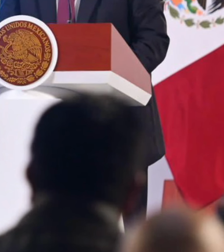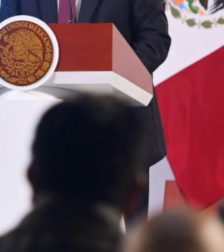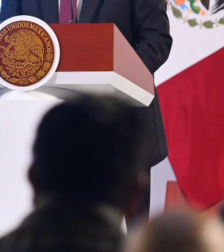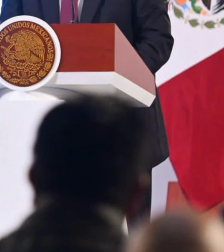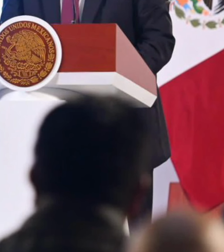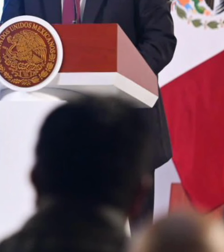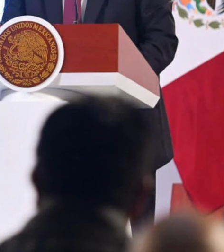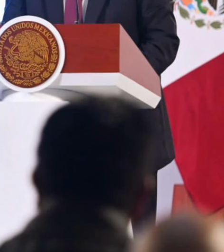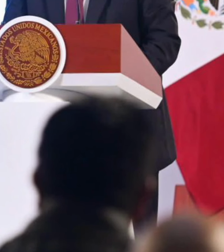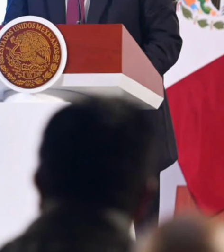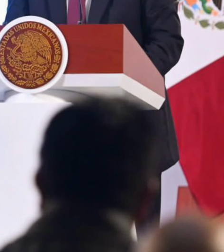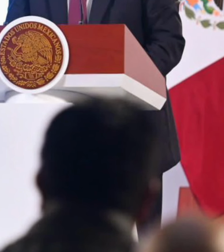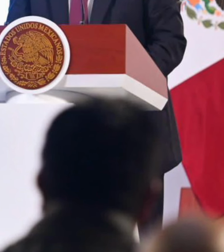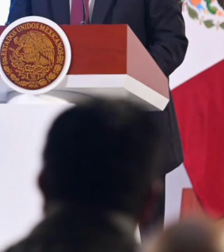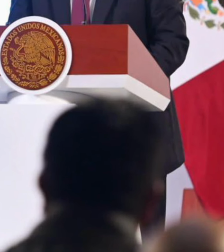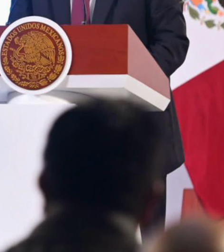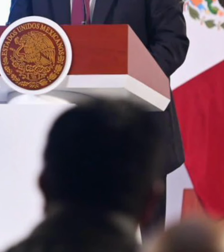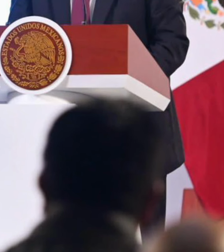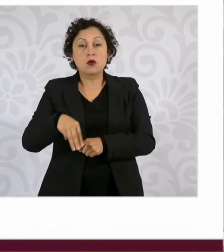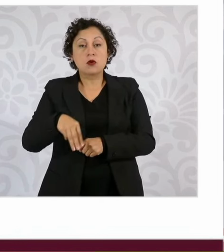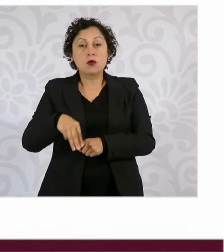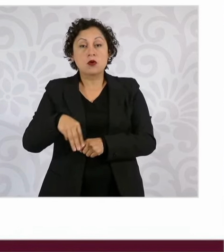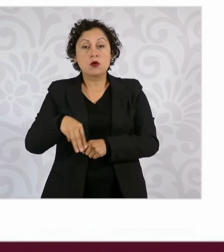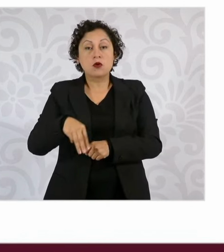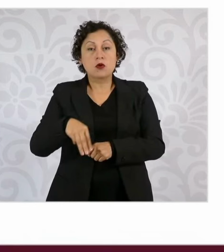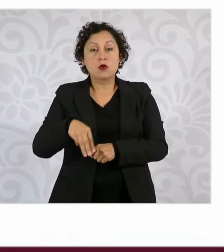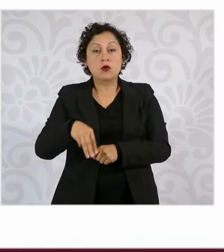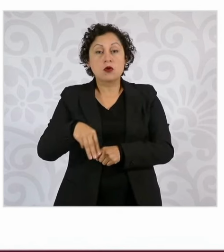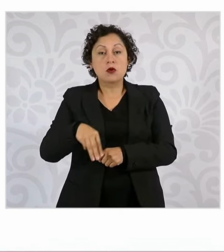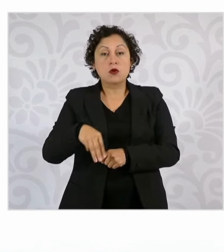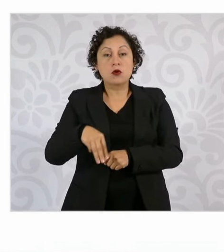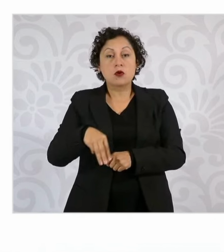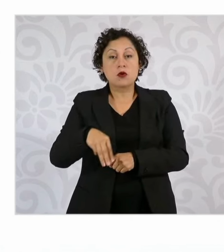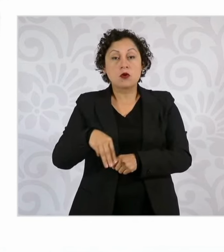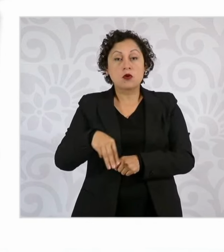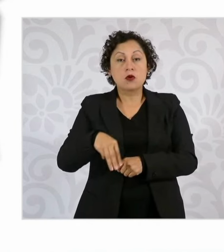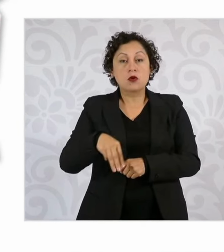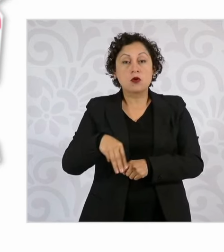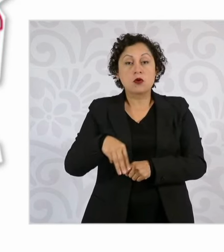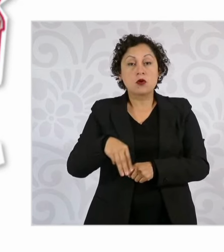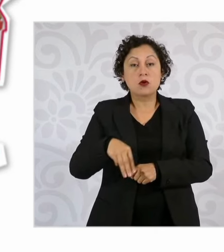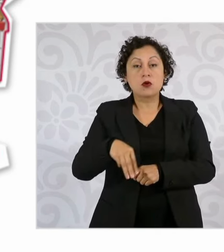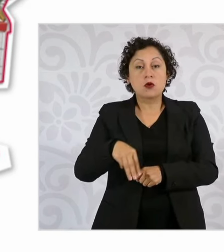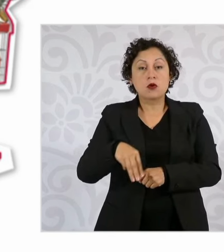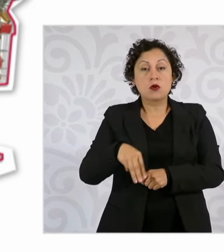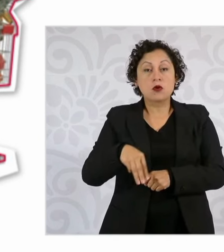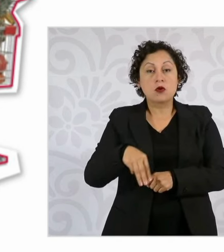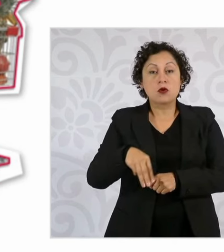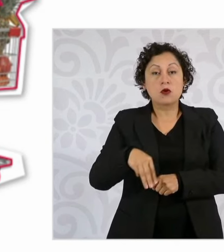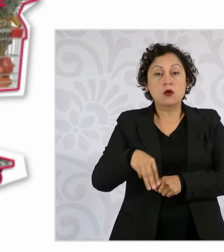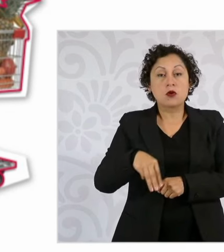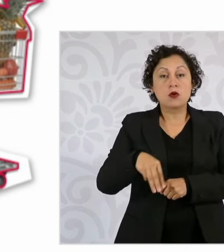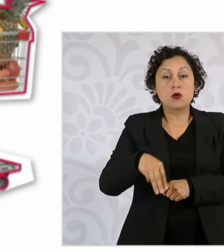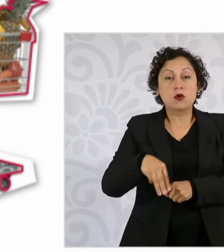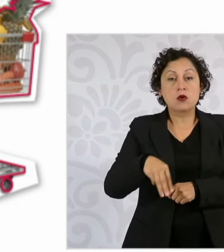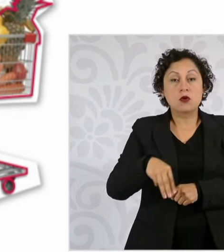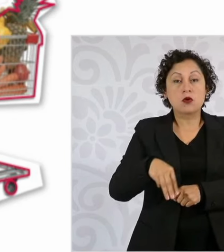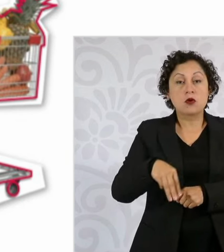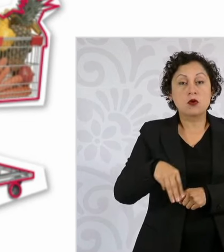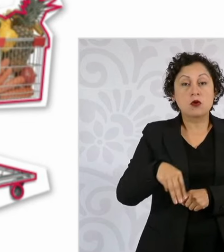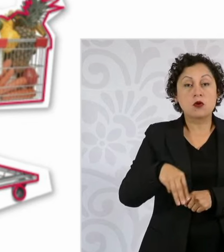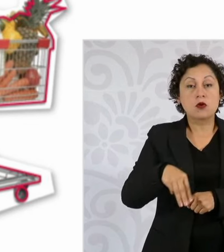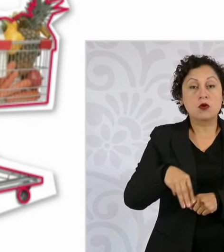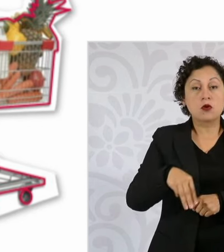mantienen estables y de acuerdo con el análisis de 24 productos el precio